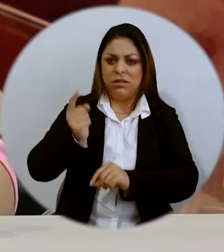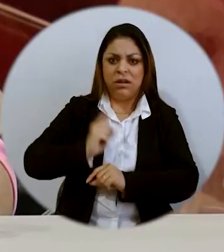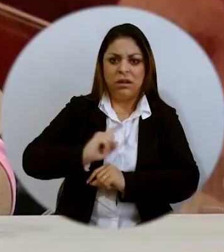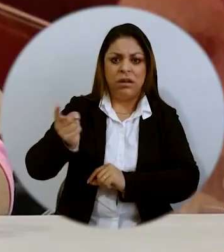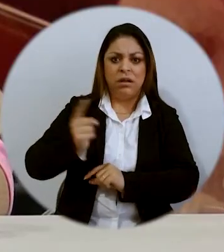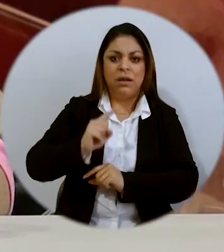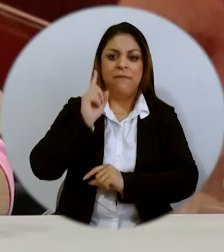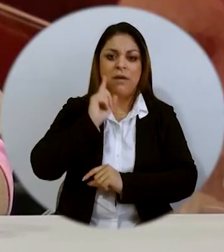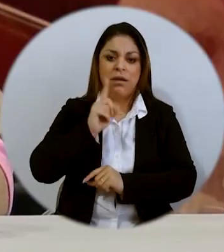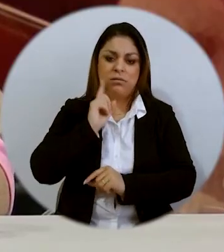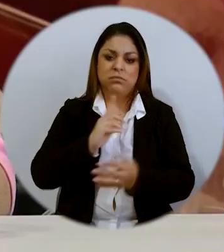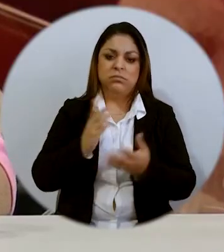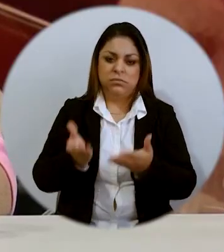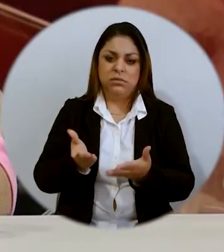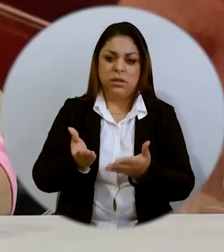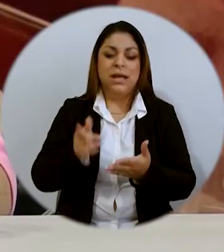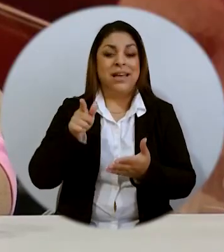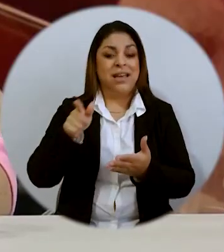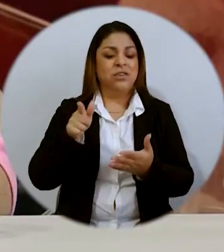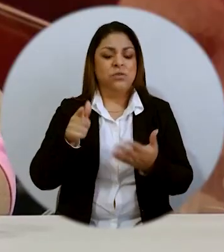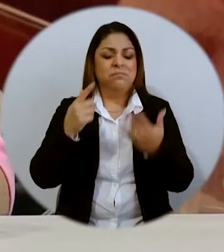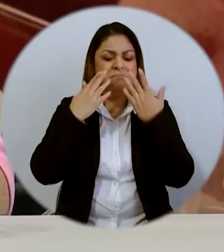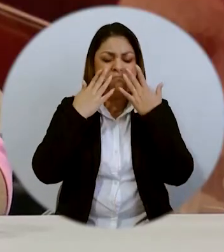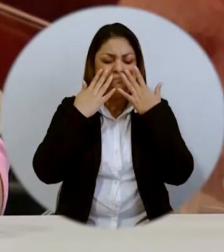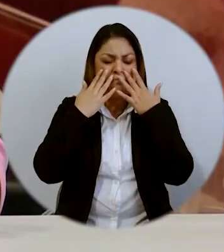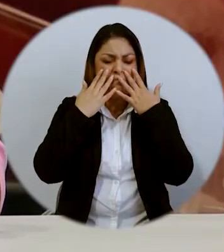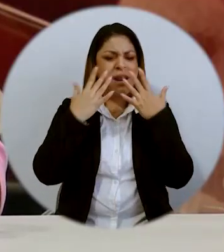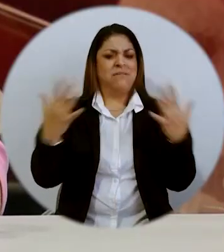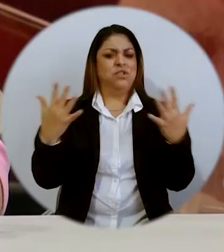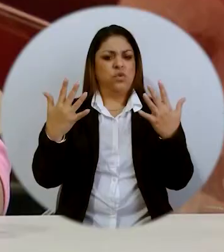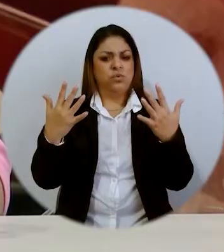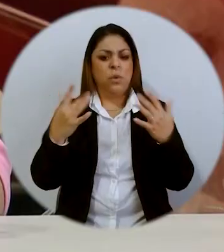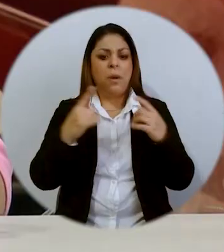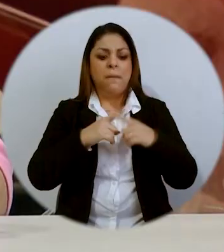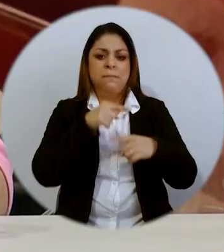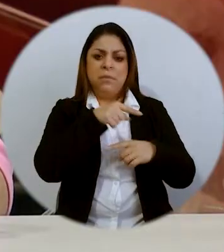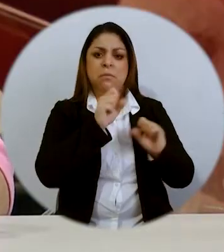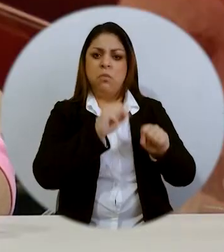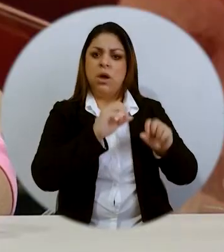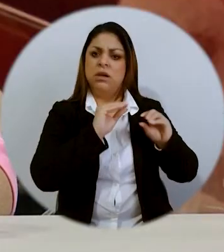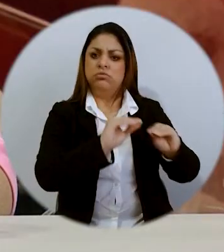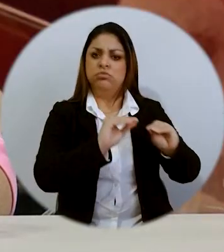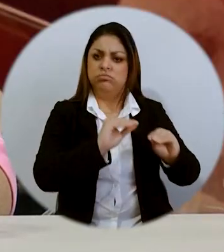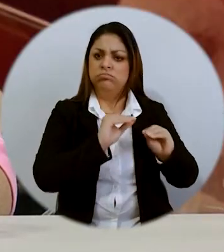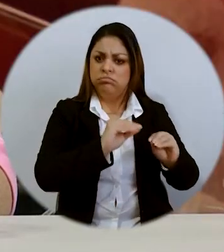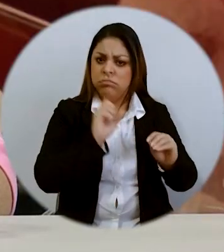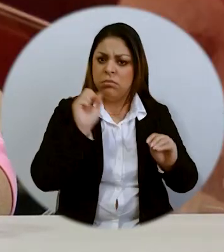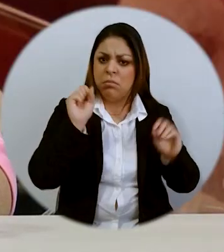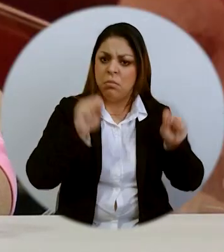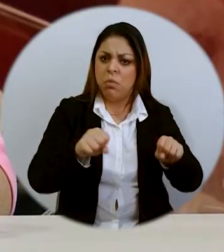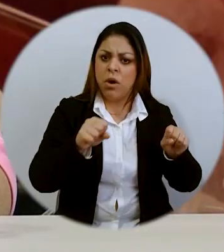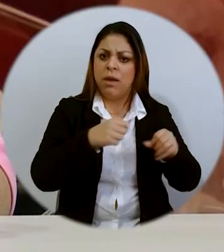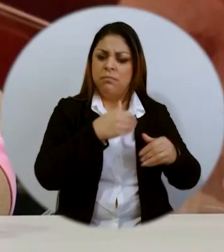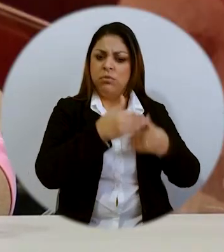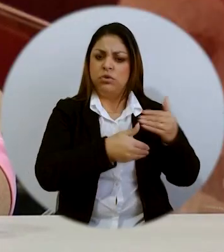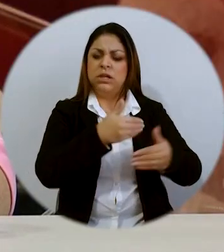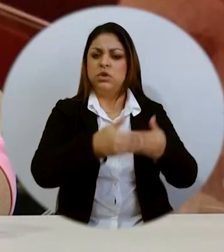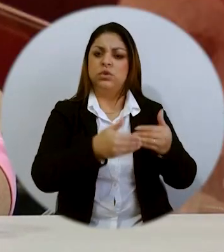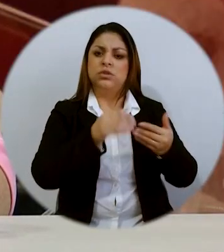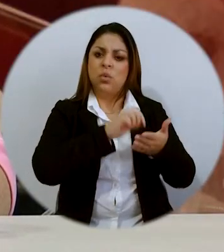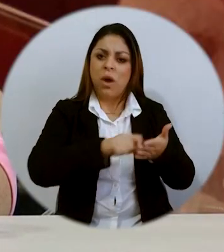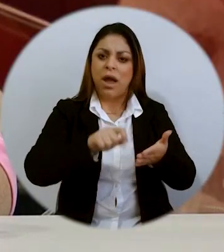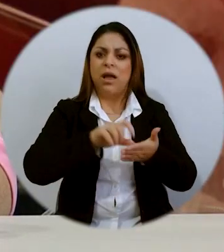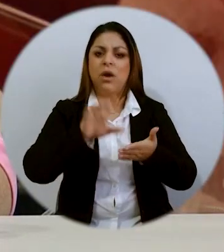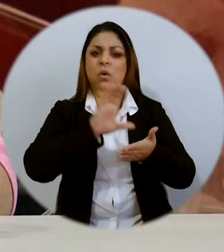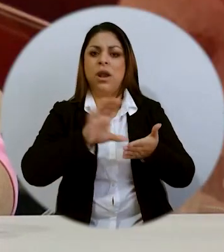manera. Sí. Y en esa maravilla de lo que se puede hacer en los procesos educativos, lo